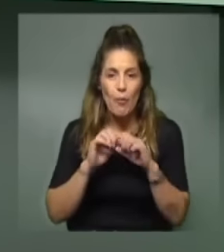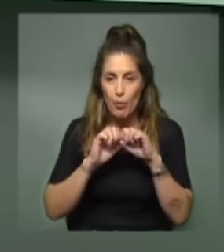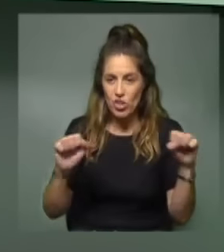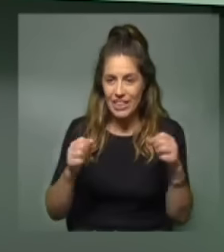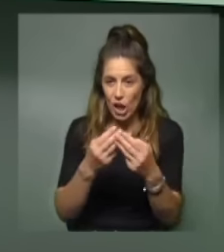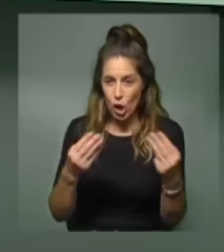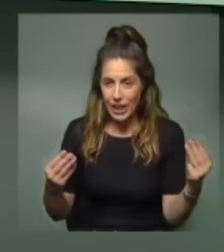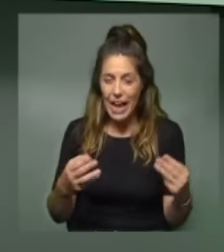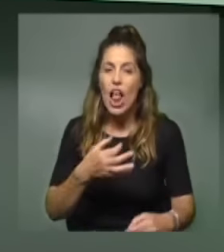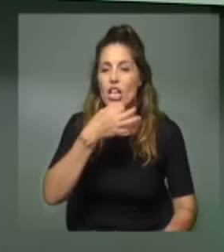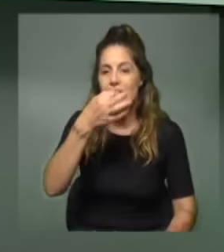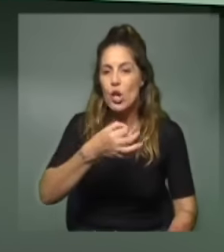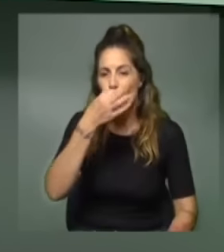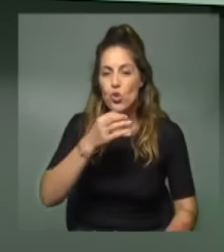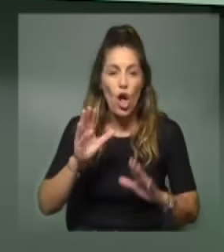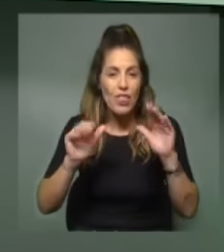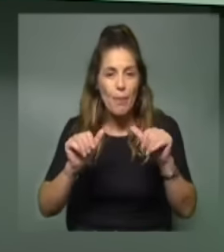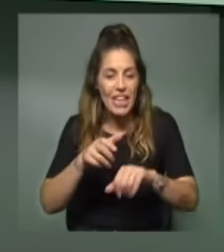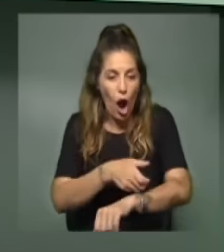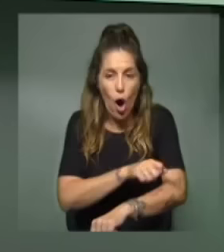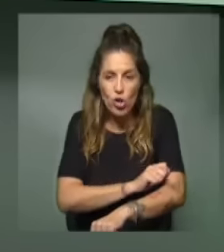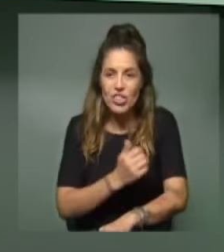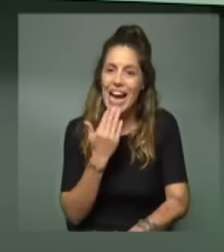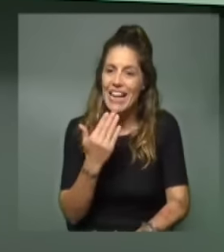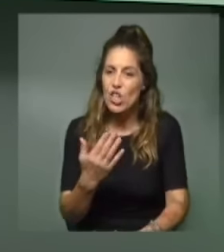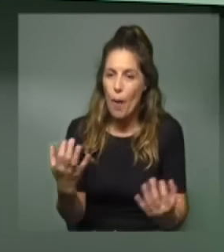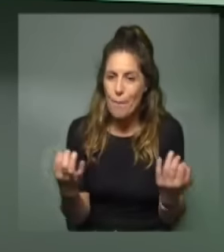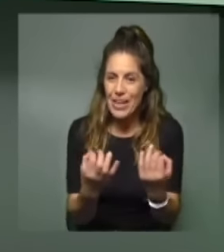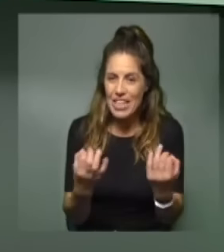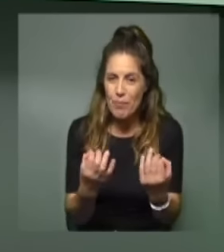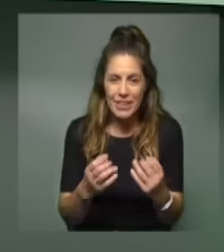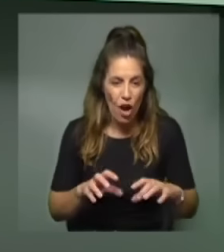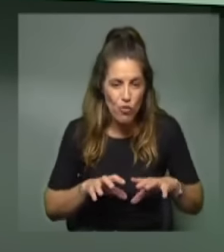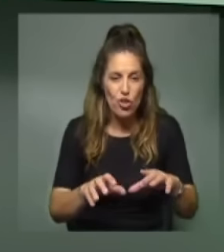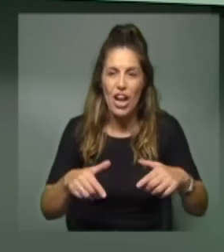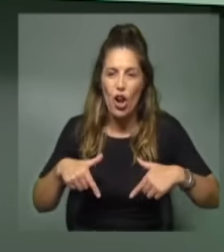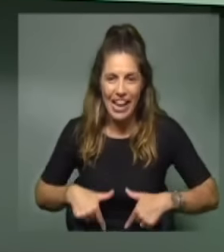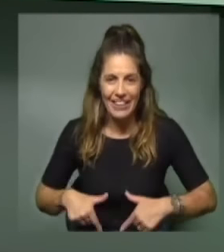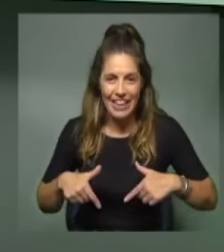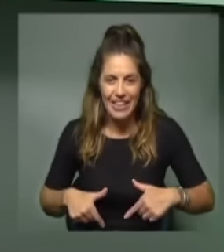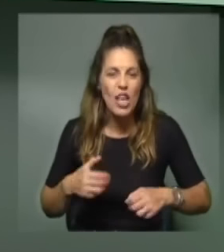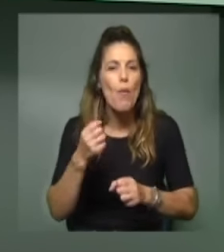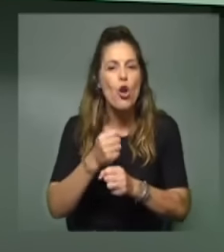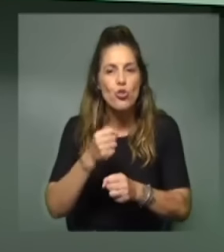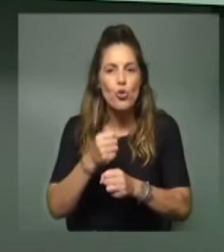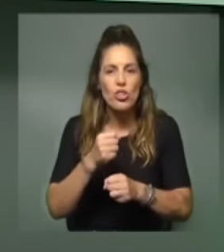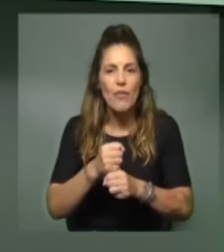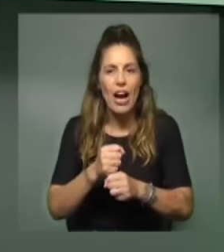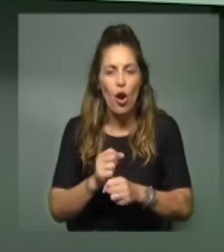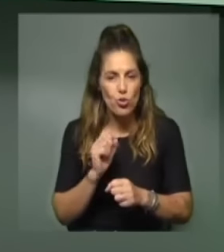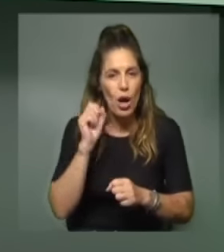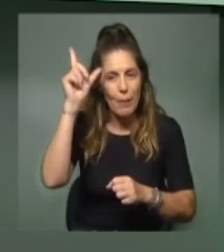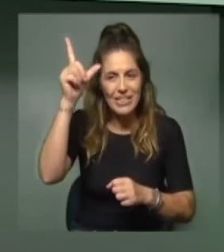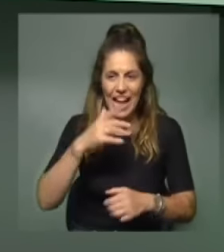su discurso de despedida or agradeció especial al personal de la intendencia por su trabajo y su capacidad